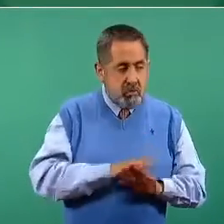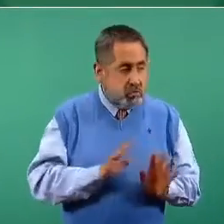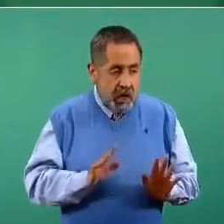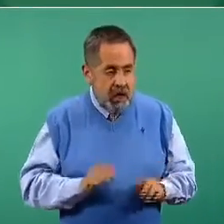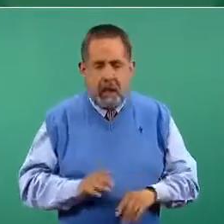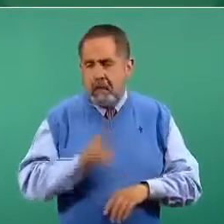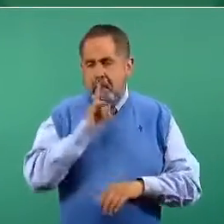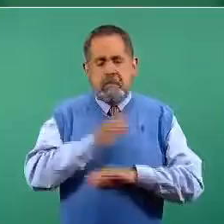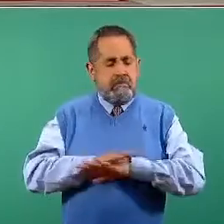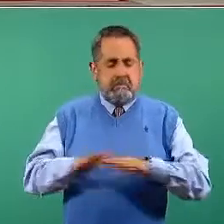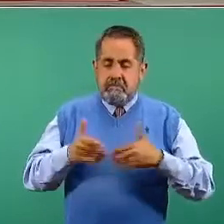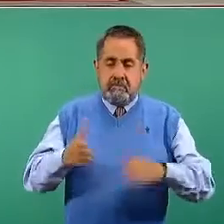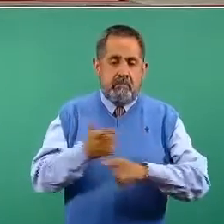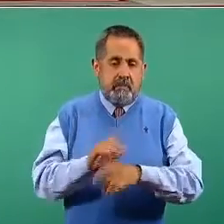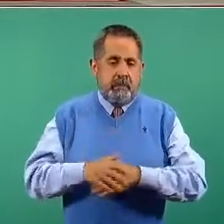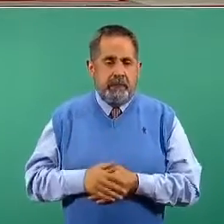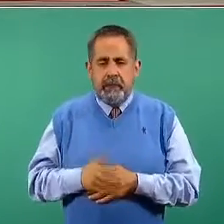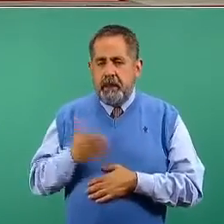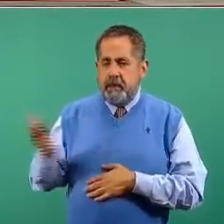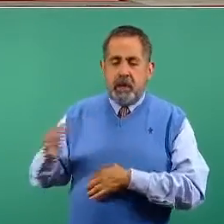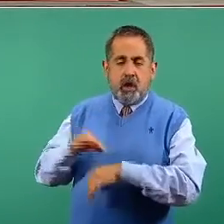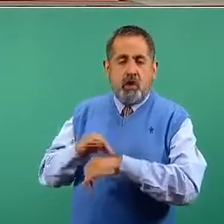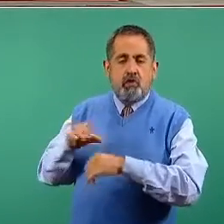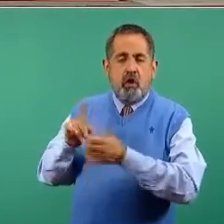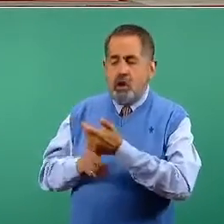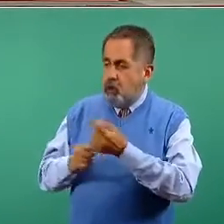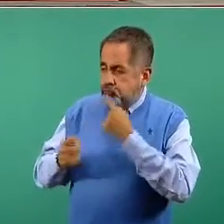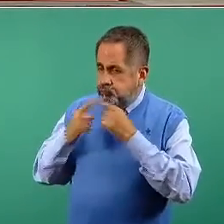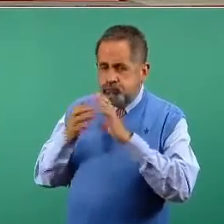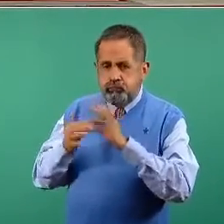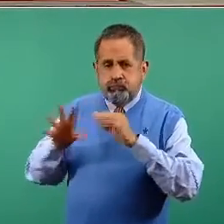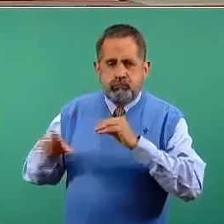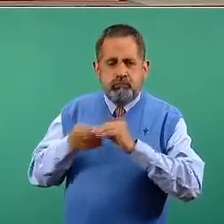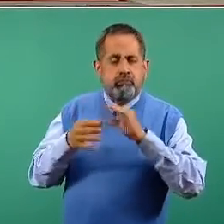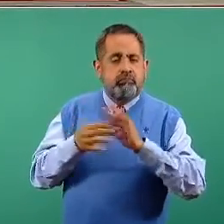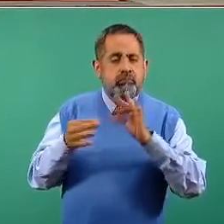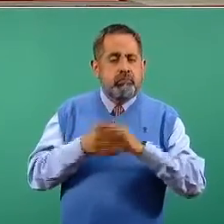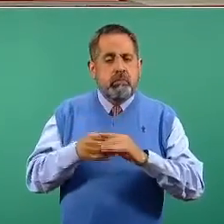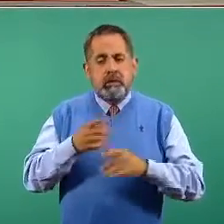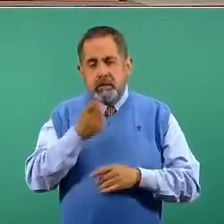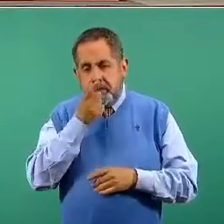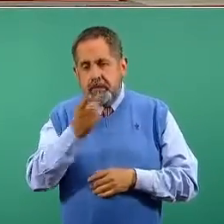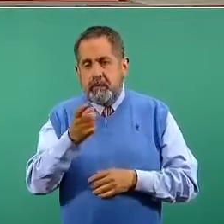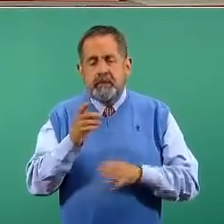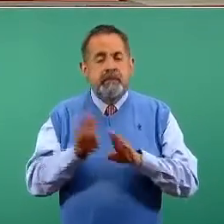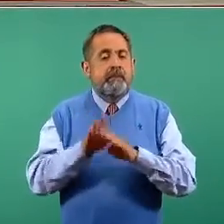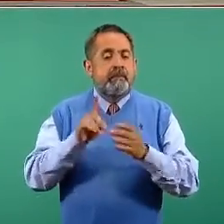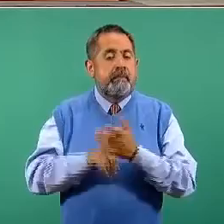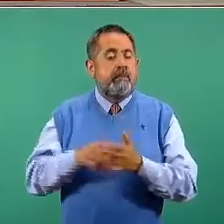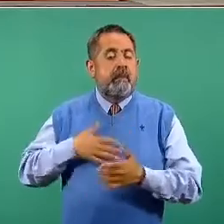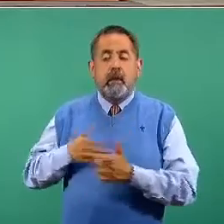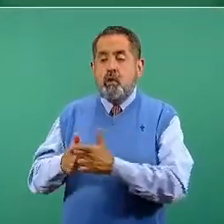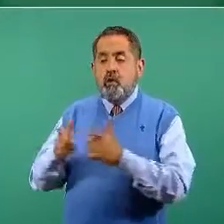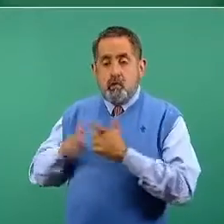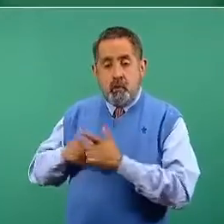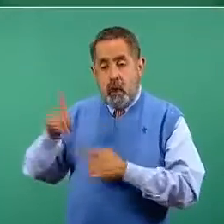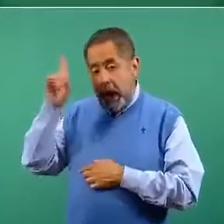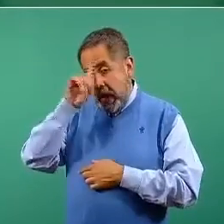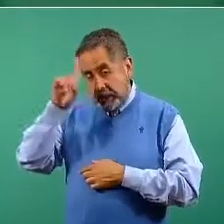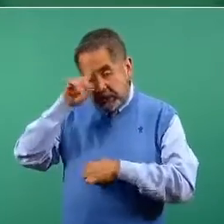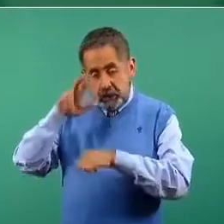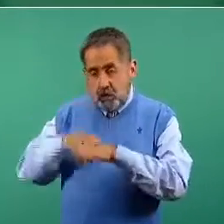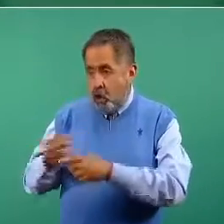Ese es el planteamiento. Le voy a pedir al doctor Alomía si hace algunos comentarios adicionales y comentarles que nuestro grupo técnico asesor